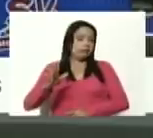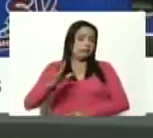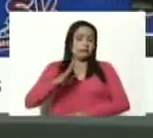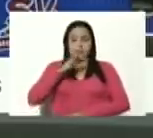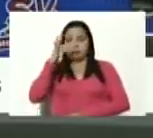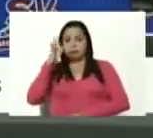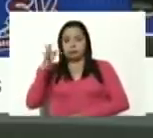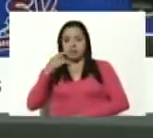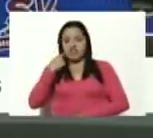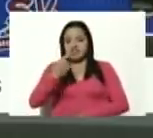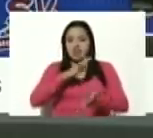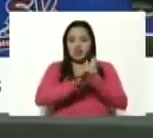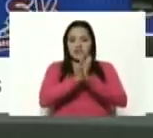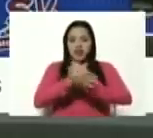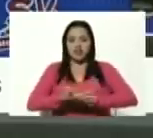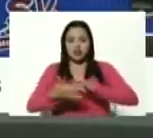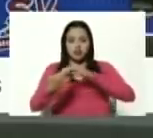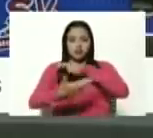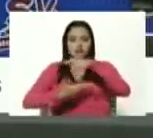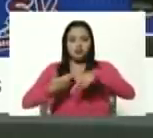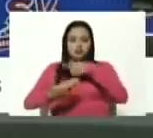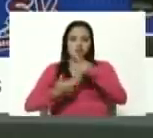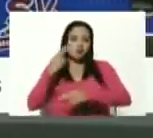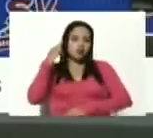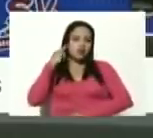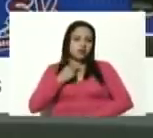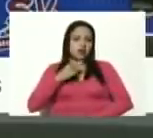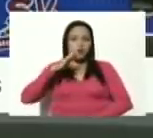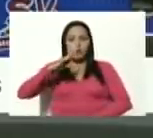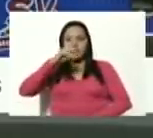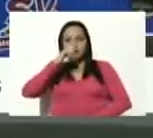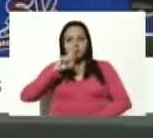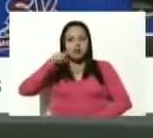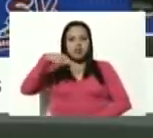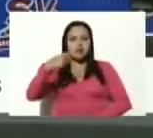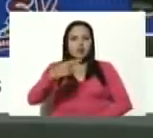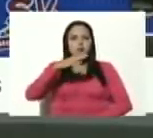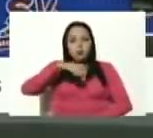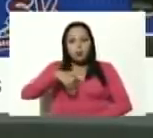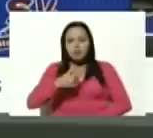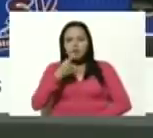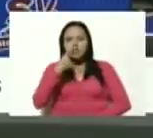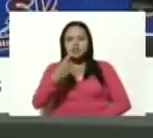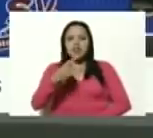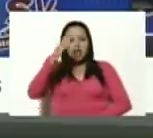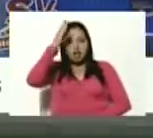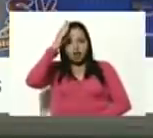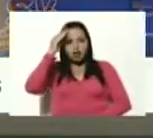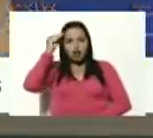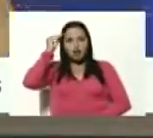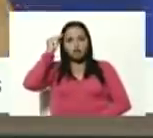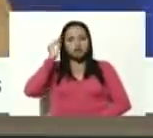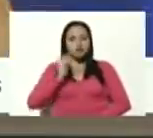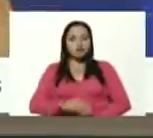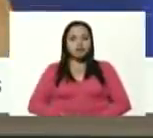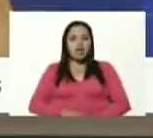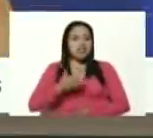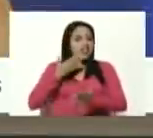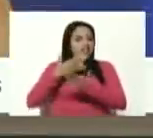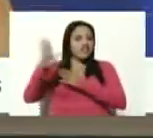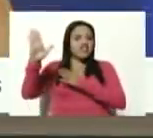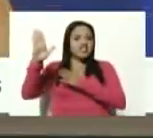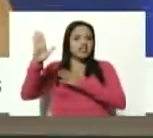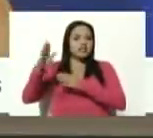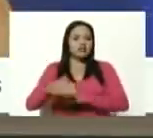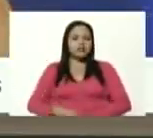la revolución bolivariana. 4 años después, podemos decir, Donald Trump, te fuiste, Donald